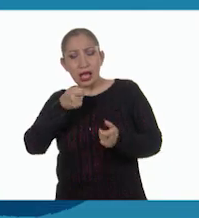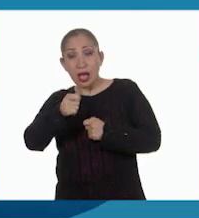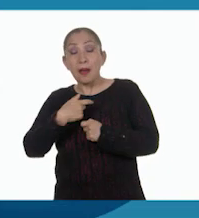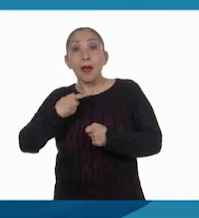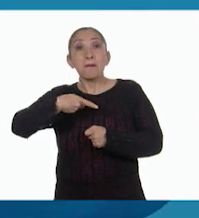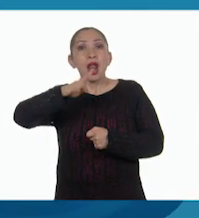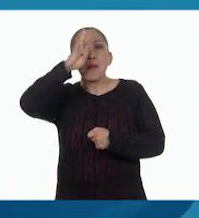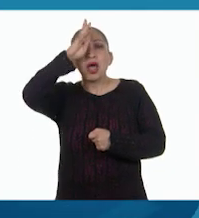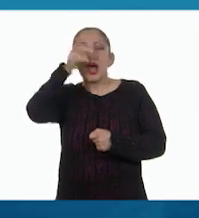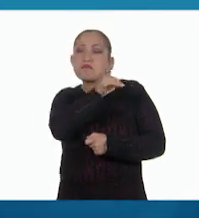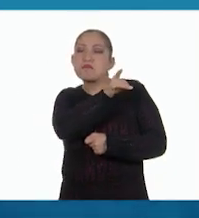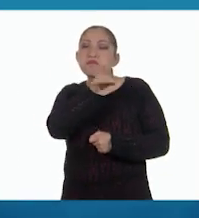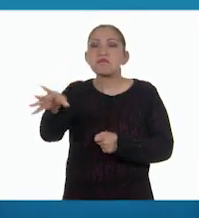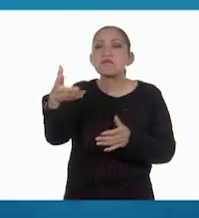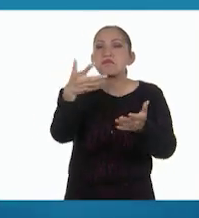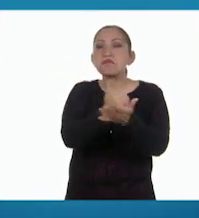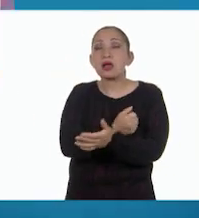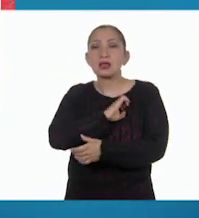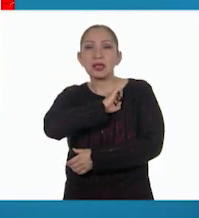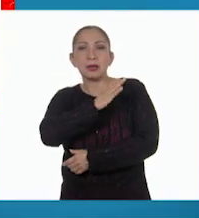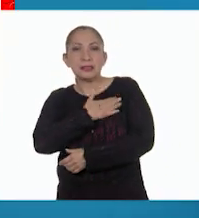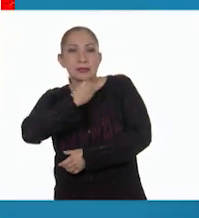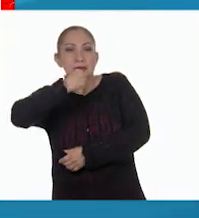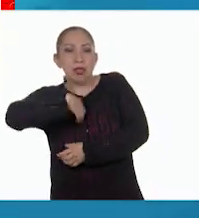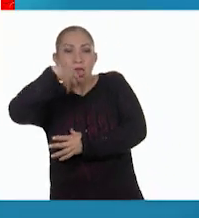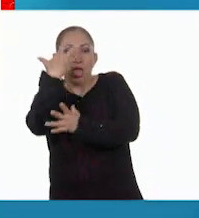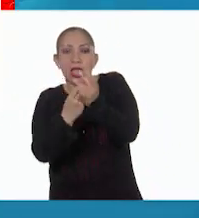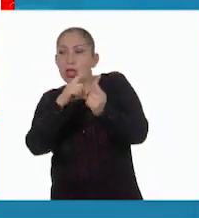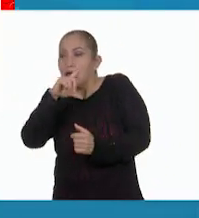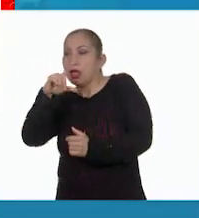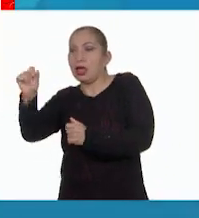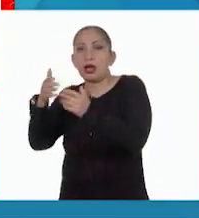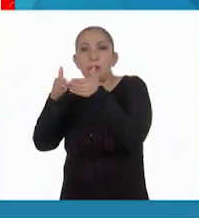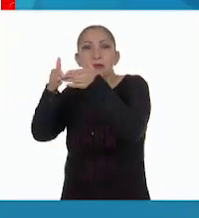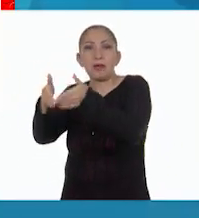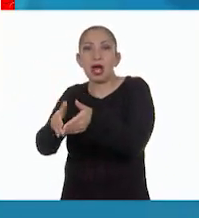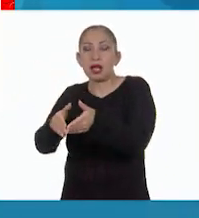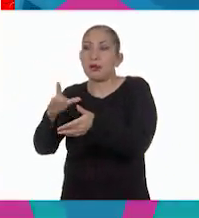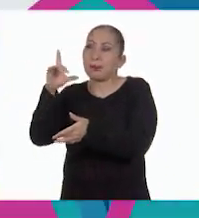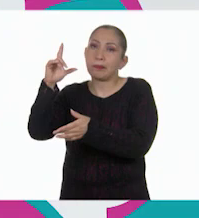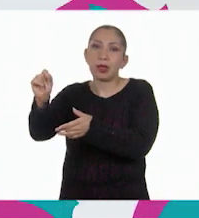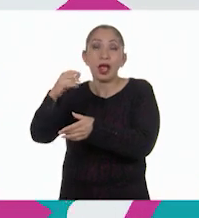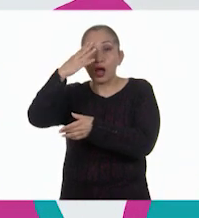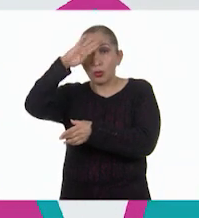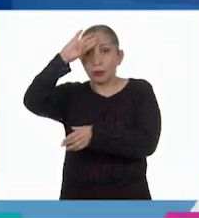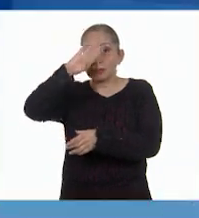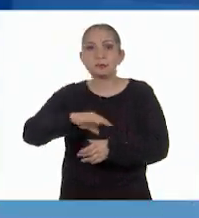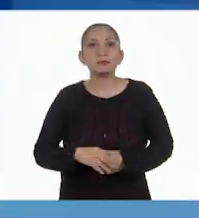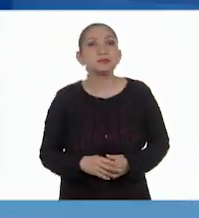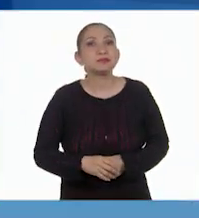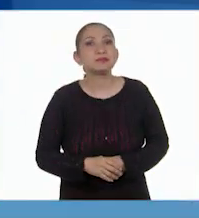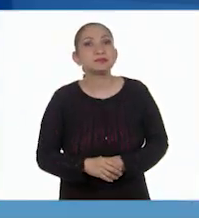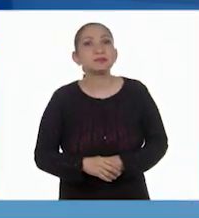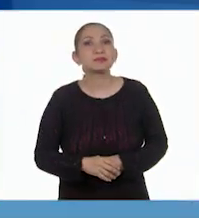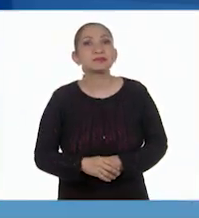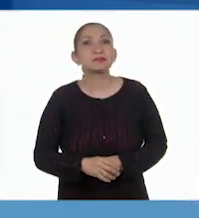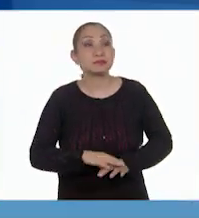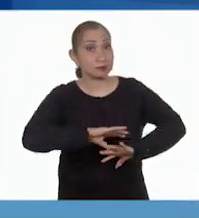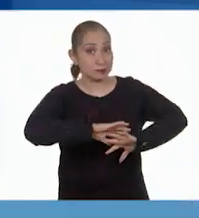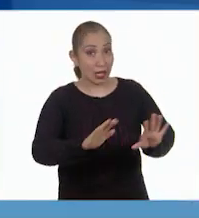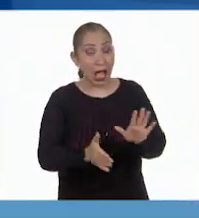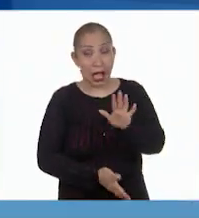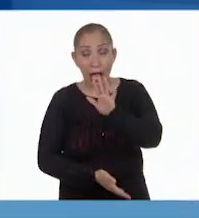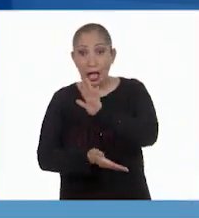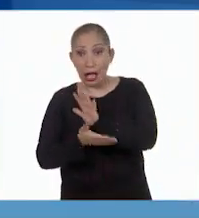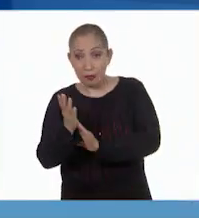mayas ganaron la batalla y los españoles tuvieron que regresar a sus barcos y huir de regreso a Cuba. Una vez que